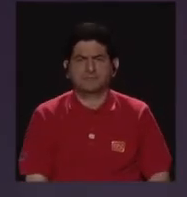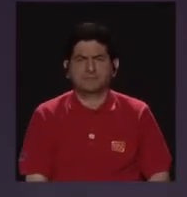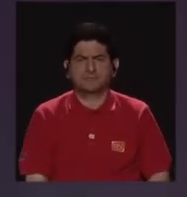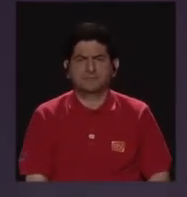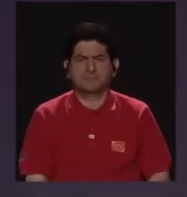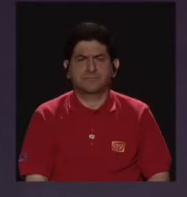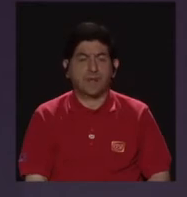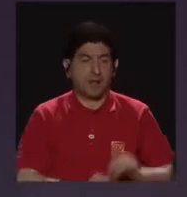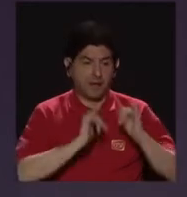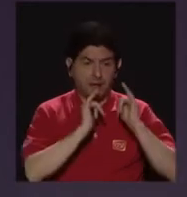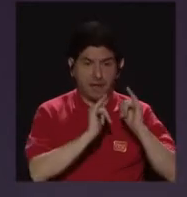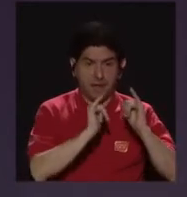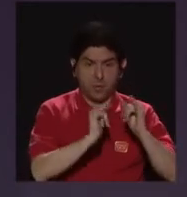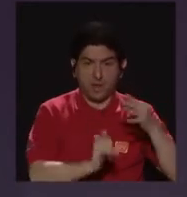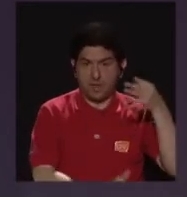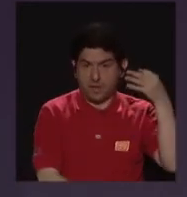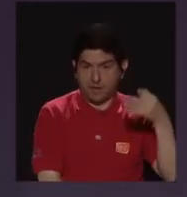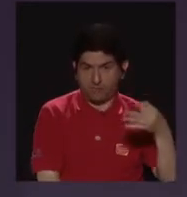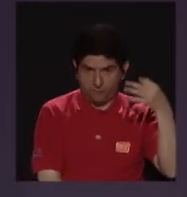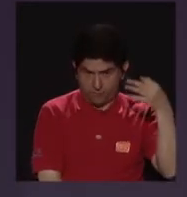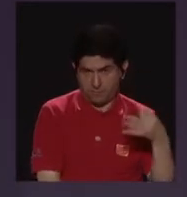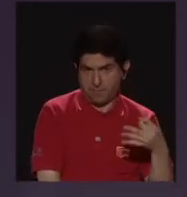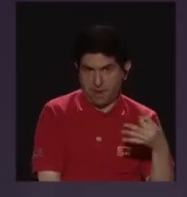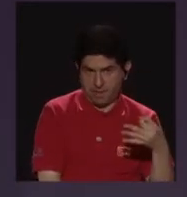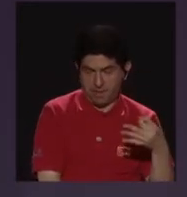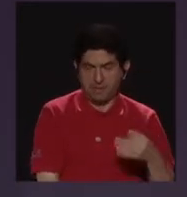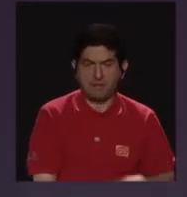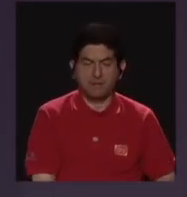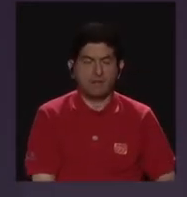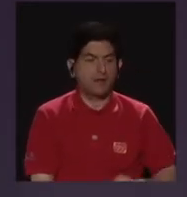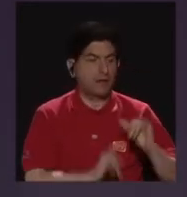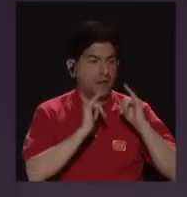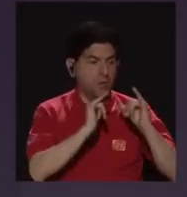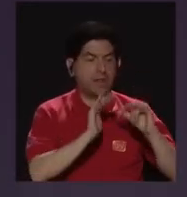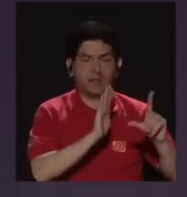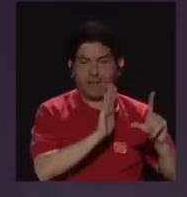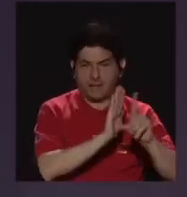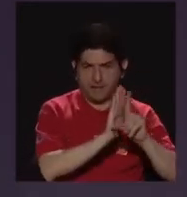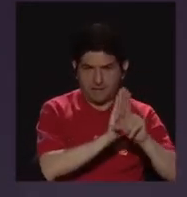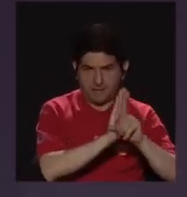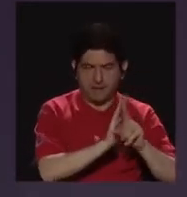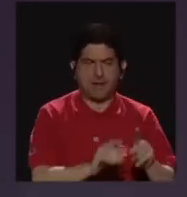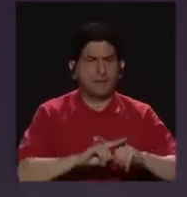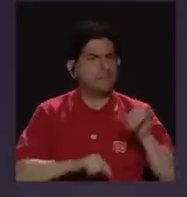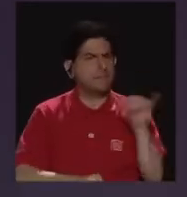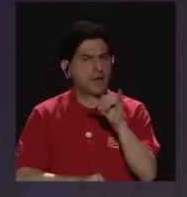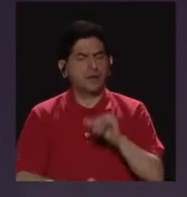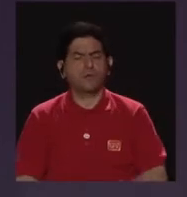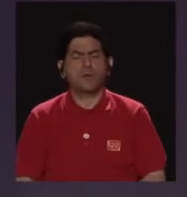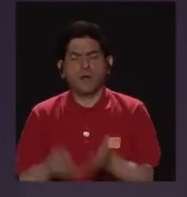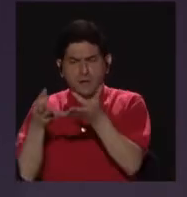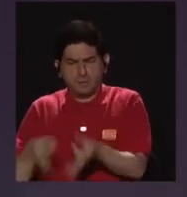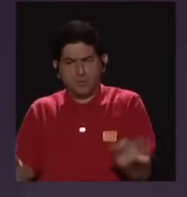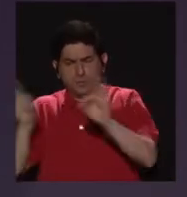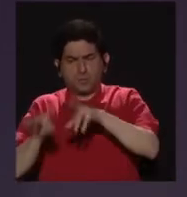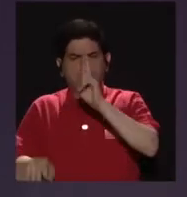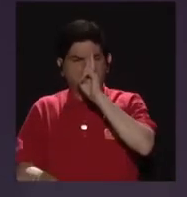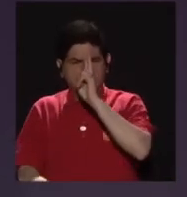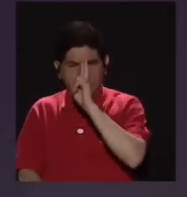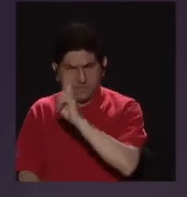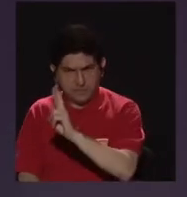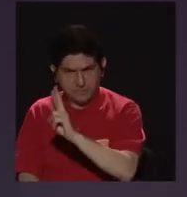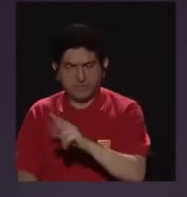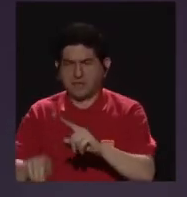la igualdad formal la igualdad legal pero también parece importante el respeto de